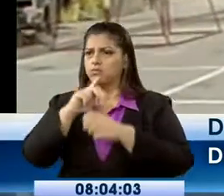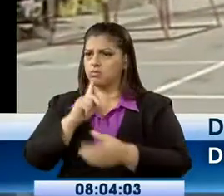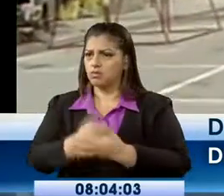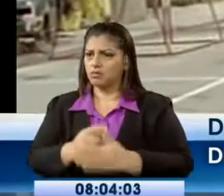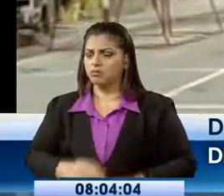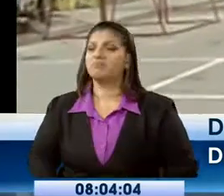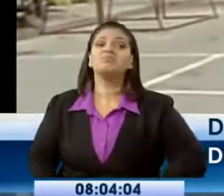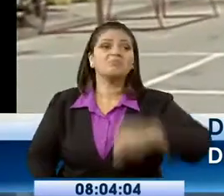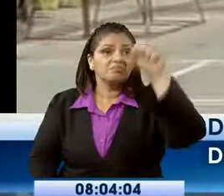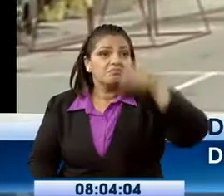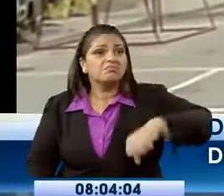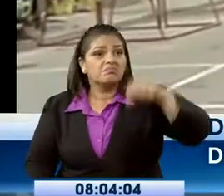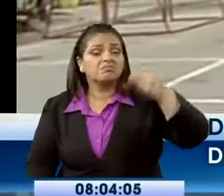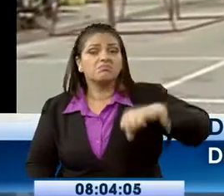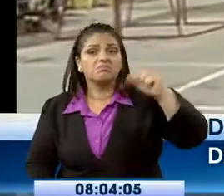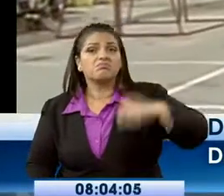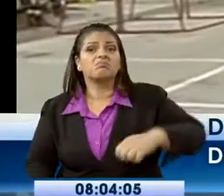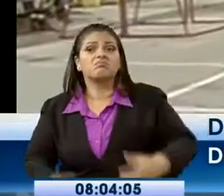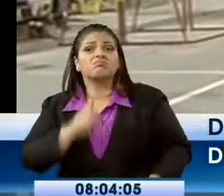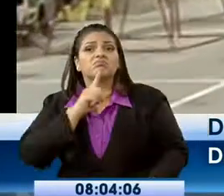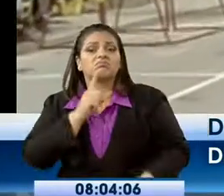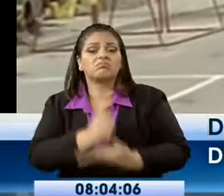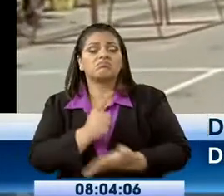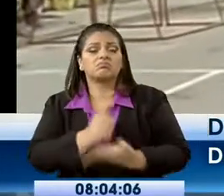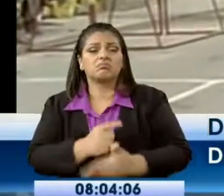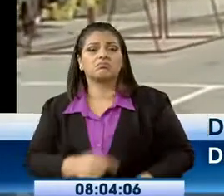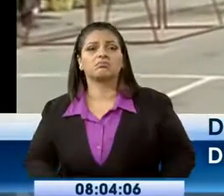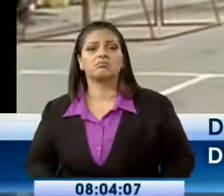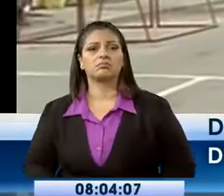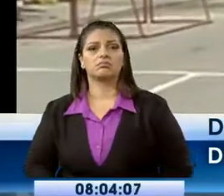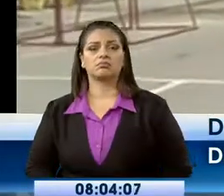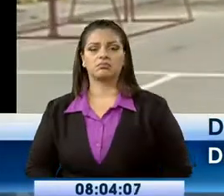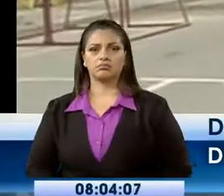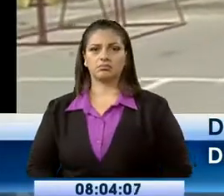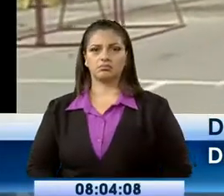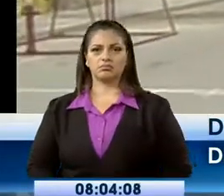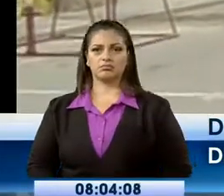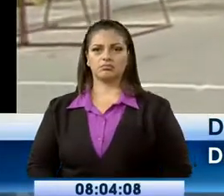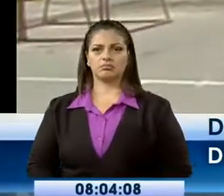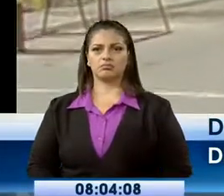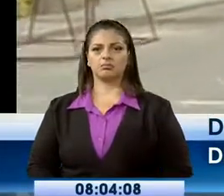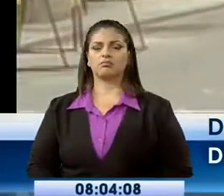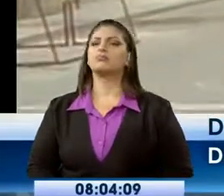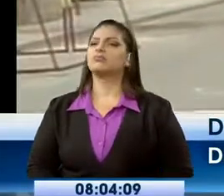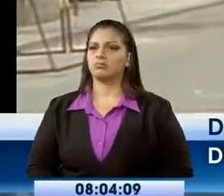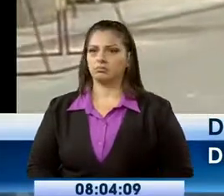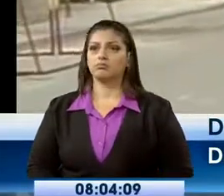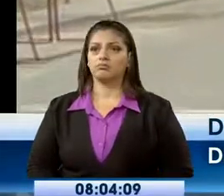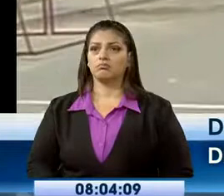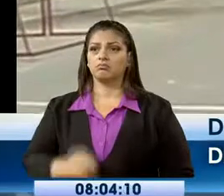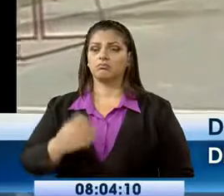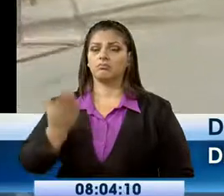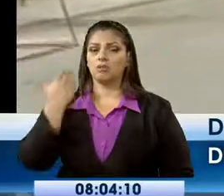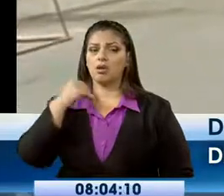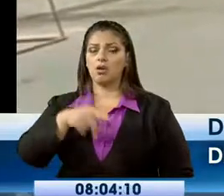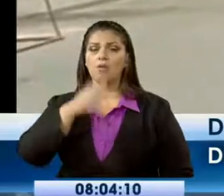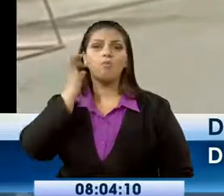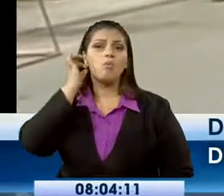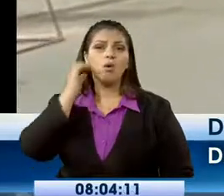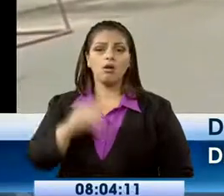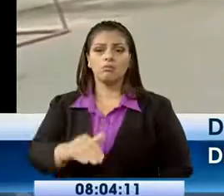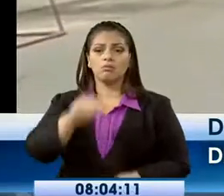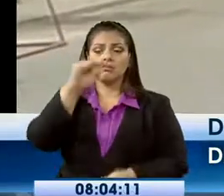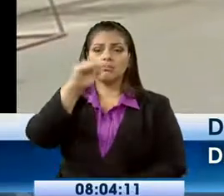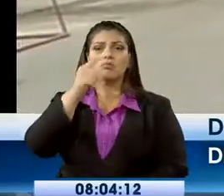bien, eso es verdad. Ahí, aquí a media cuadra, una señora le robaron el tanque de gas. Ya, es un problema que tienen ustedes. ¿Qué es lo